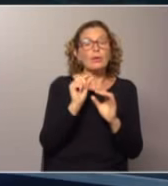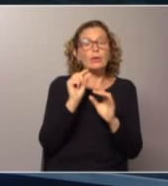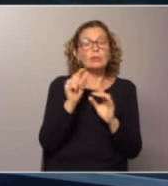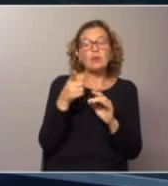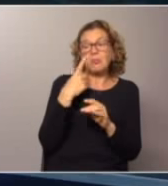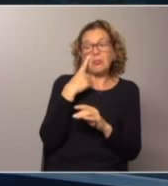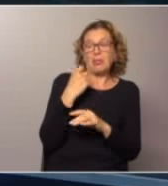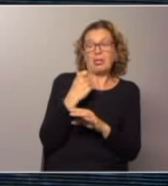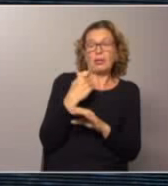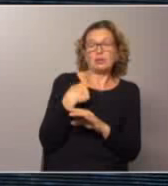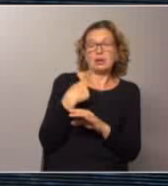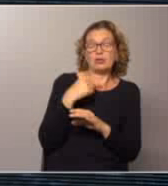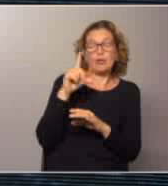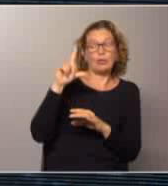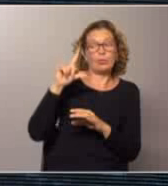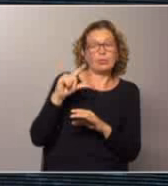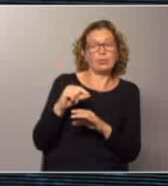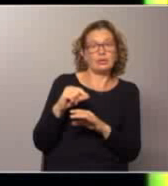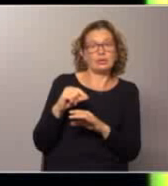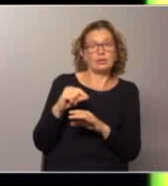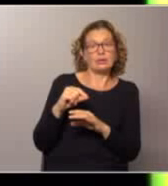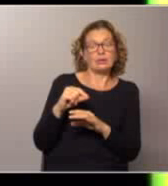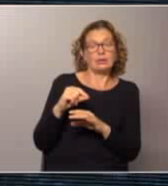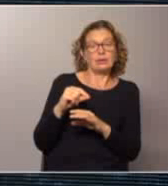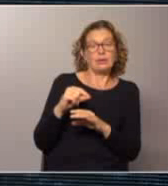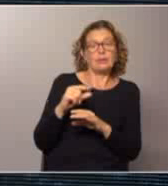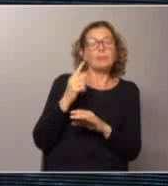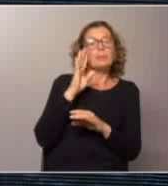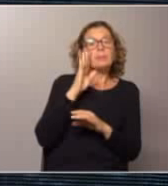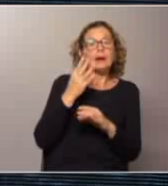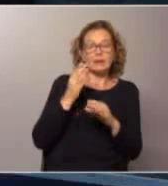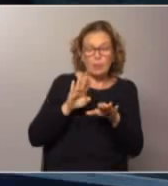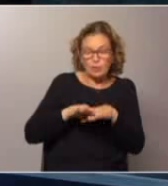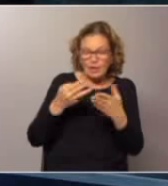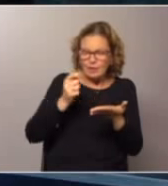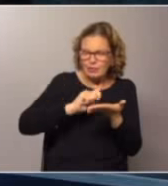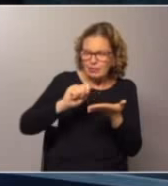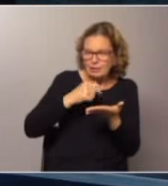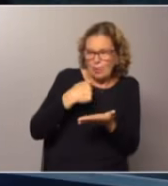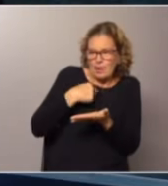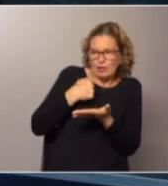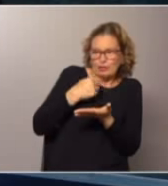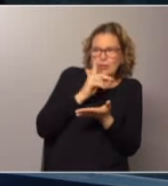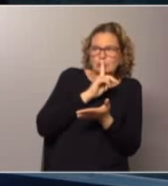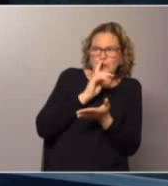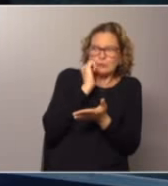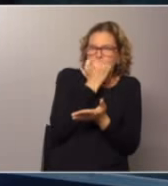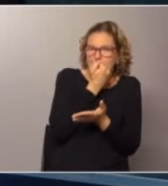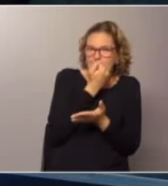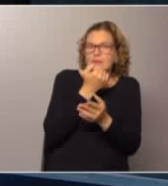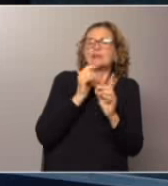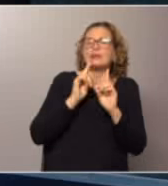te das cuenta además que yo te baje el volumen exactamente es un diario también es cierto que fue una herramienta muy